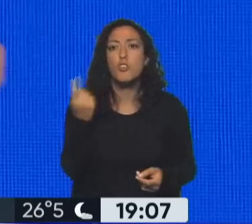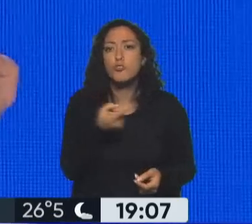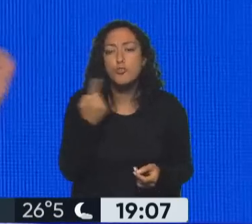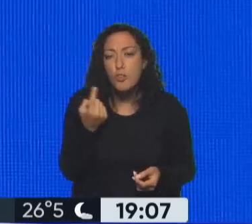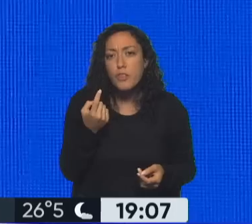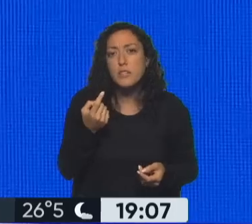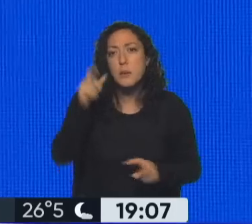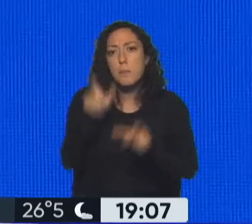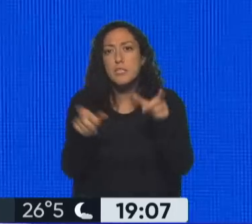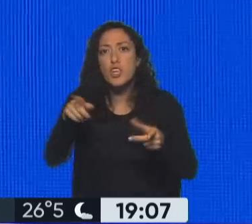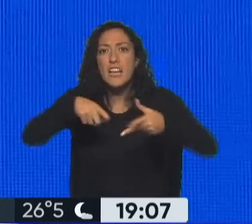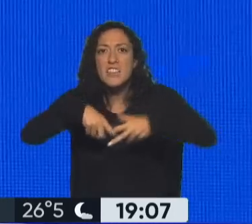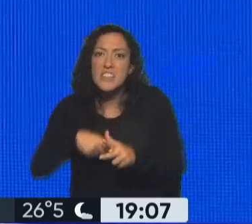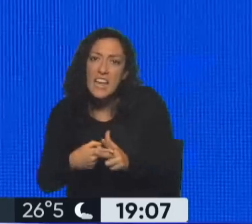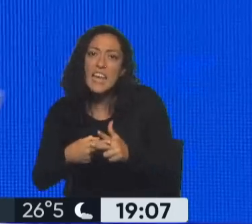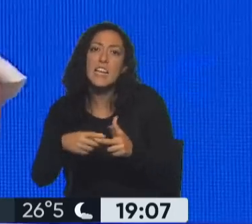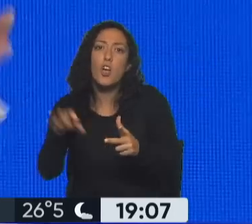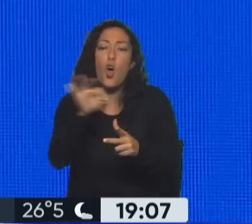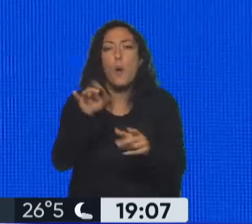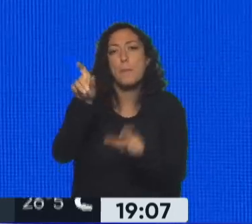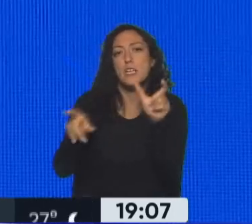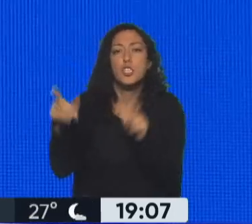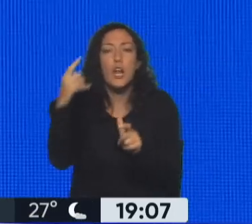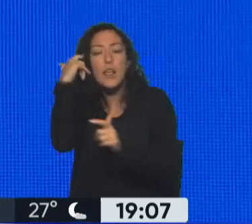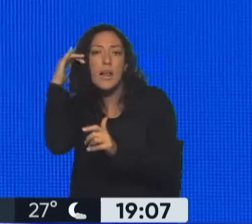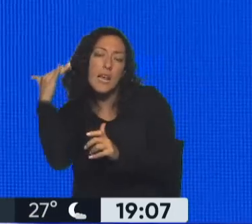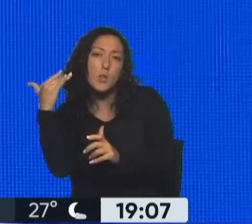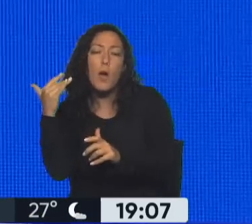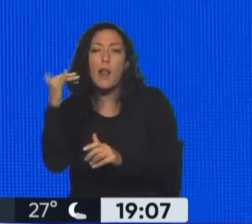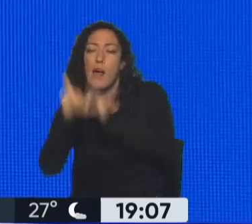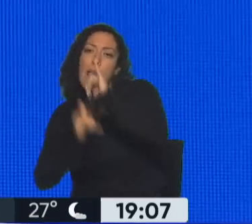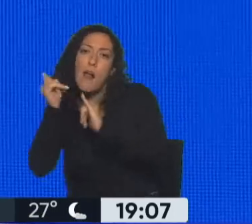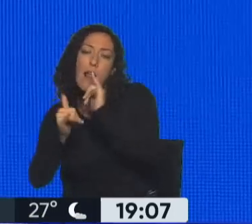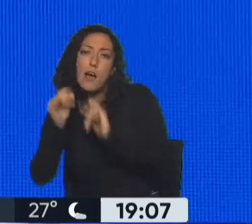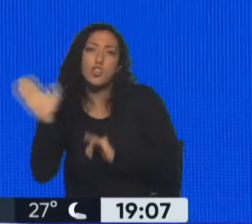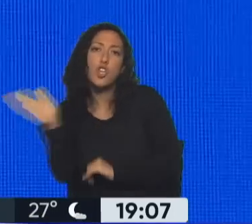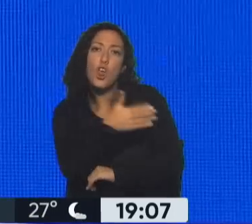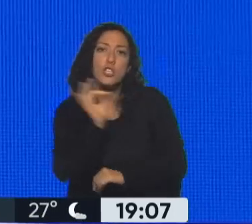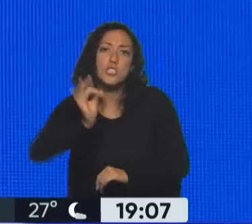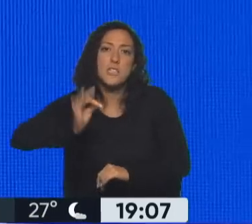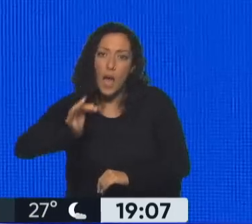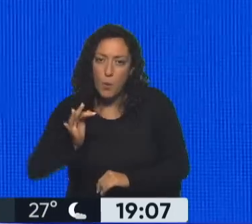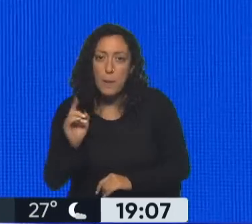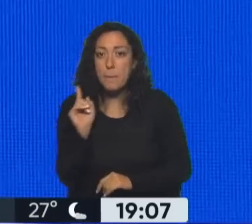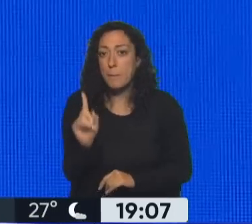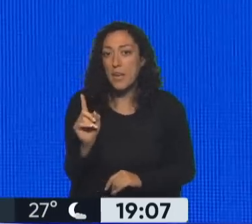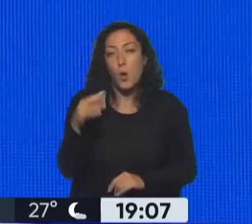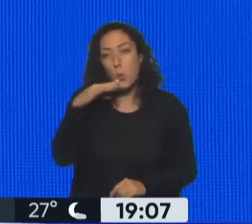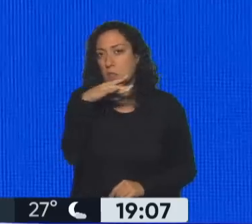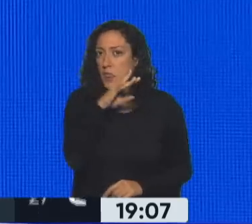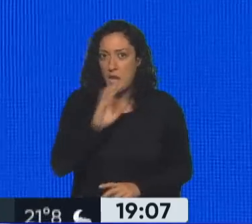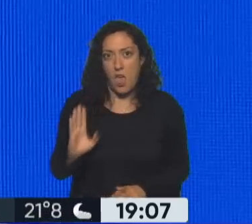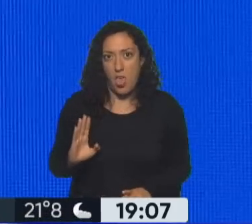con técnicos o con intelectuales que saben todo, pero tal vez no entiendan nada.